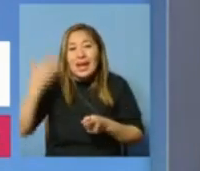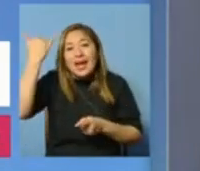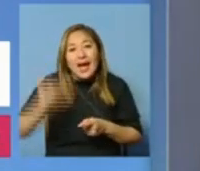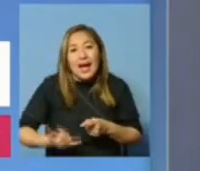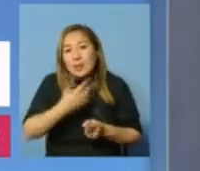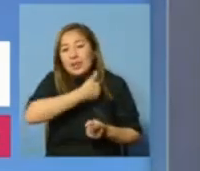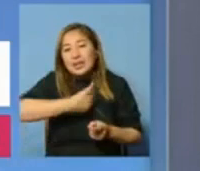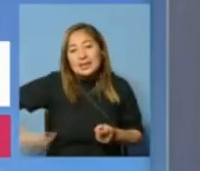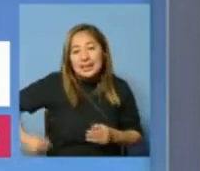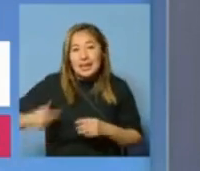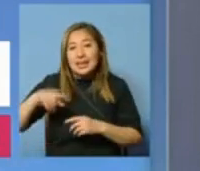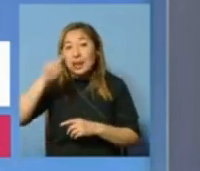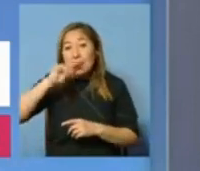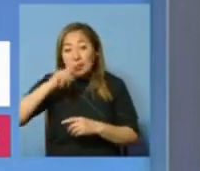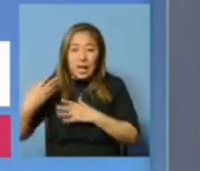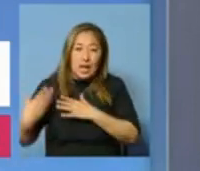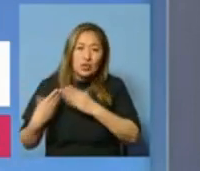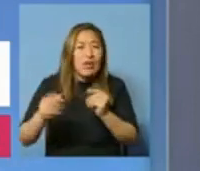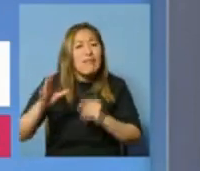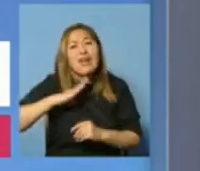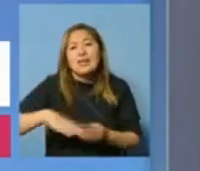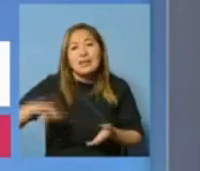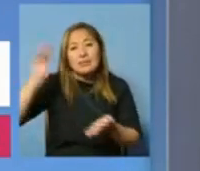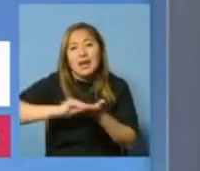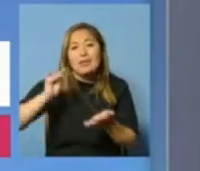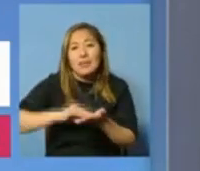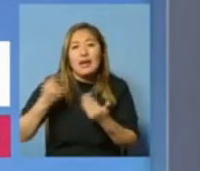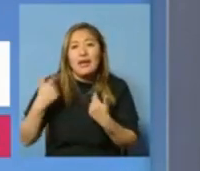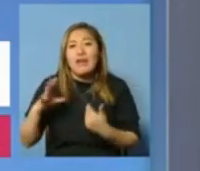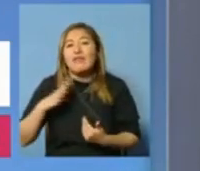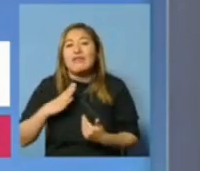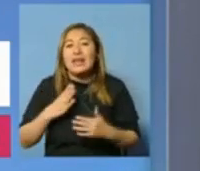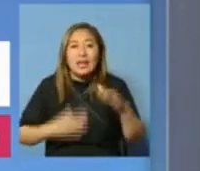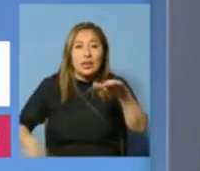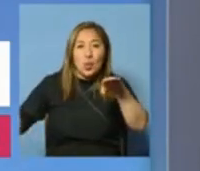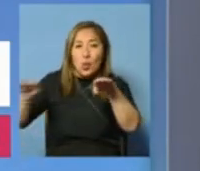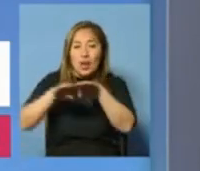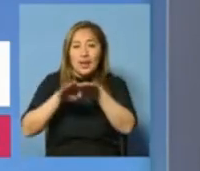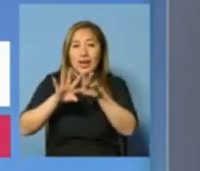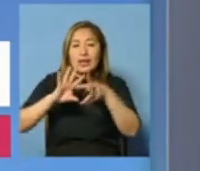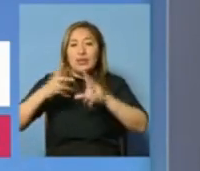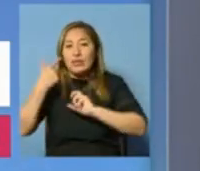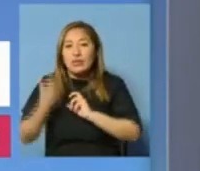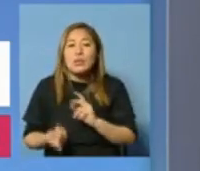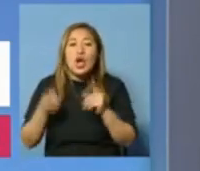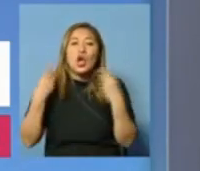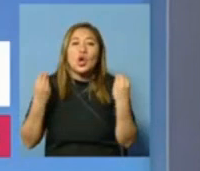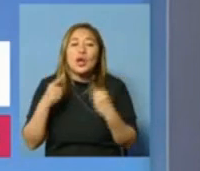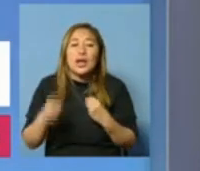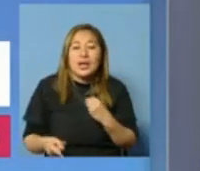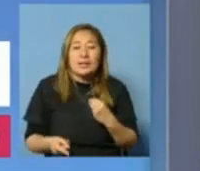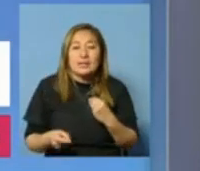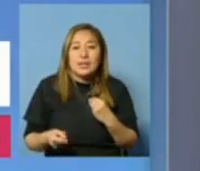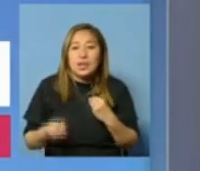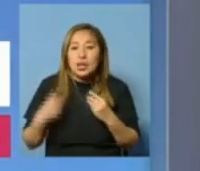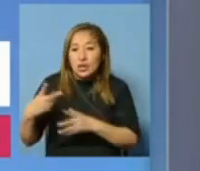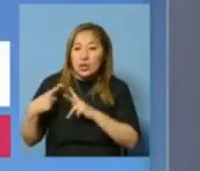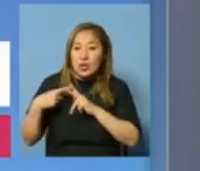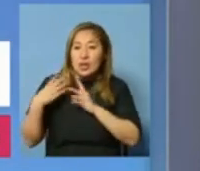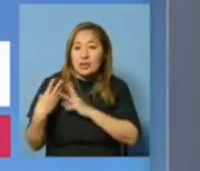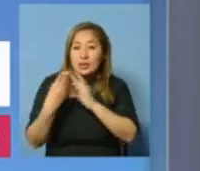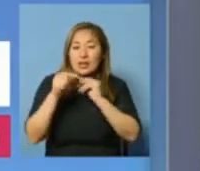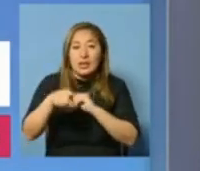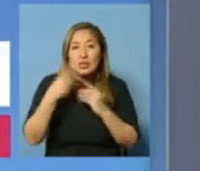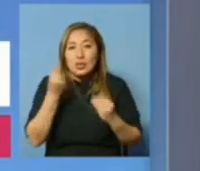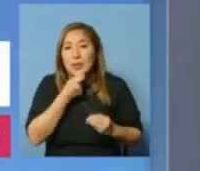actitud generosa con Jujuy, pero nos falta mucho más, nos falta poniendo en igualdad de oportunidades con lo que tiene que ser los aportes y